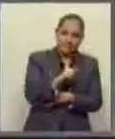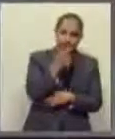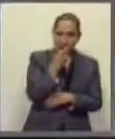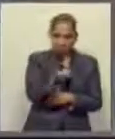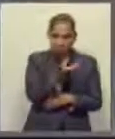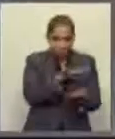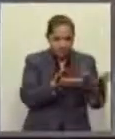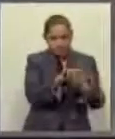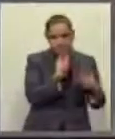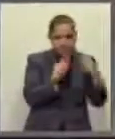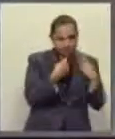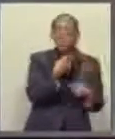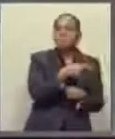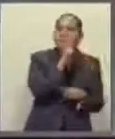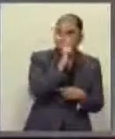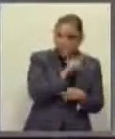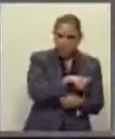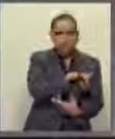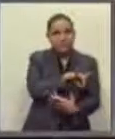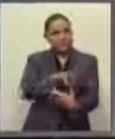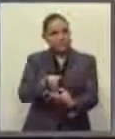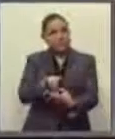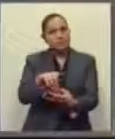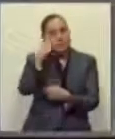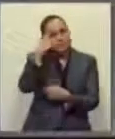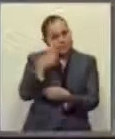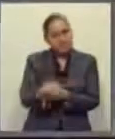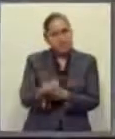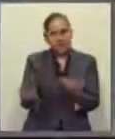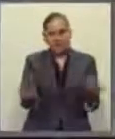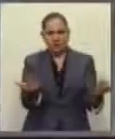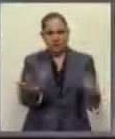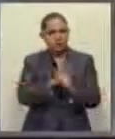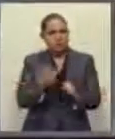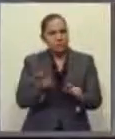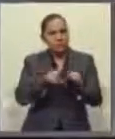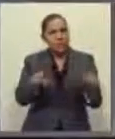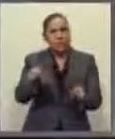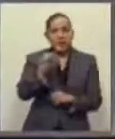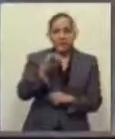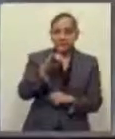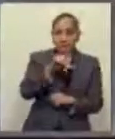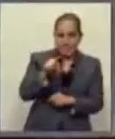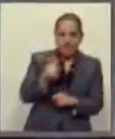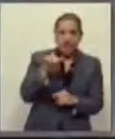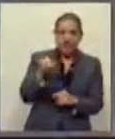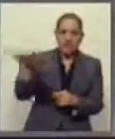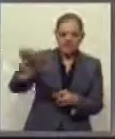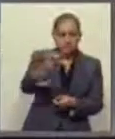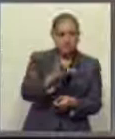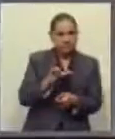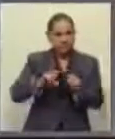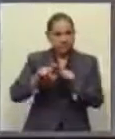la existencia de prácticas contrarias a la competencia en el suministro de semillas y fertilizantes y en